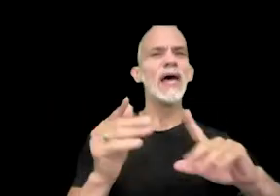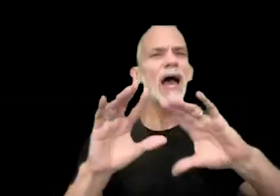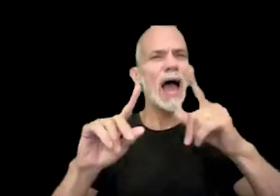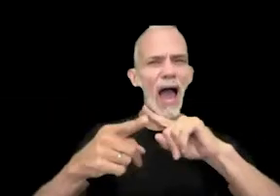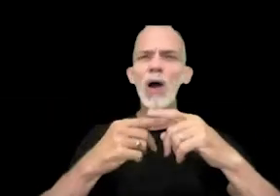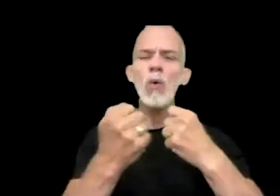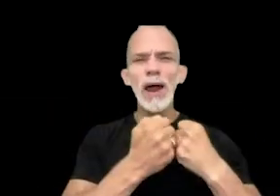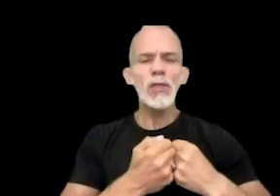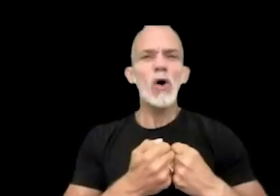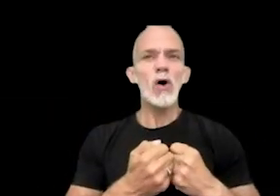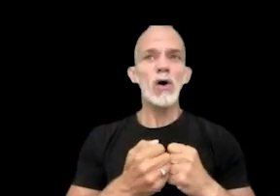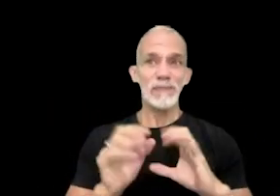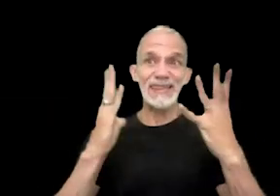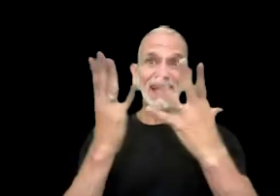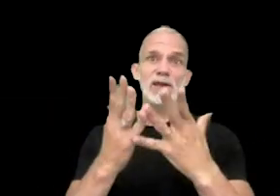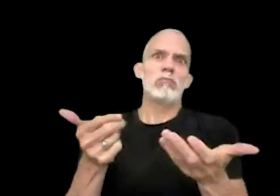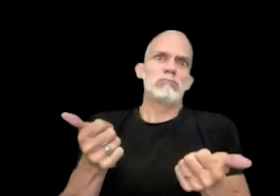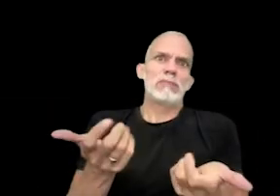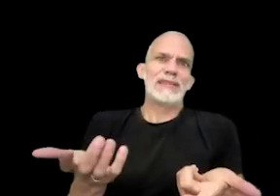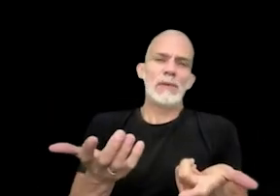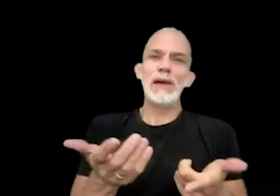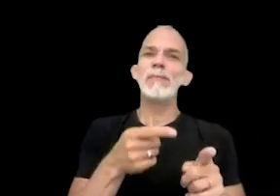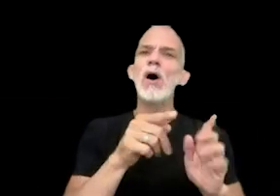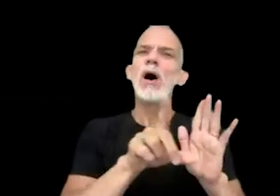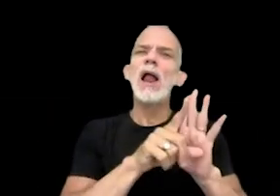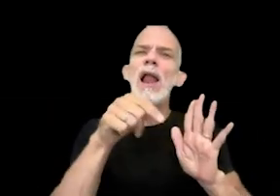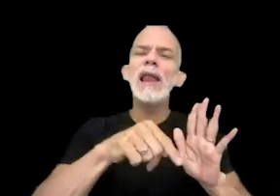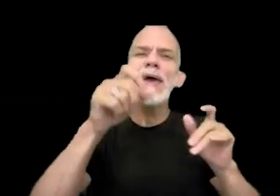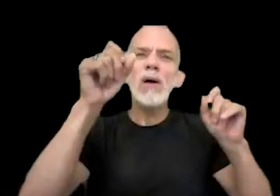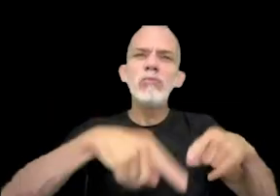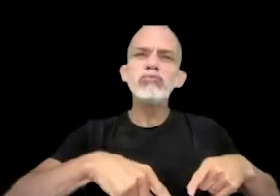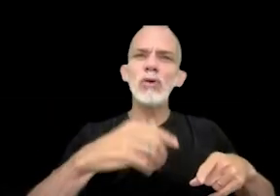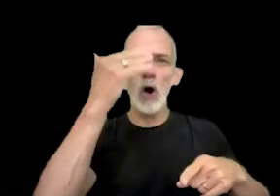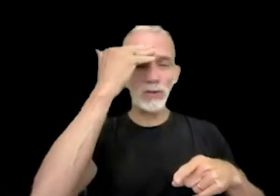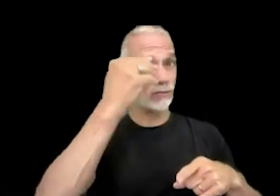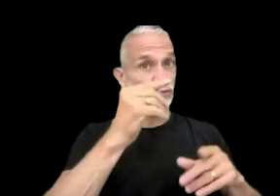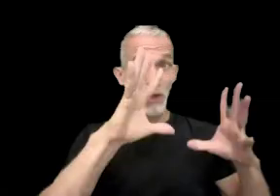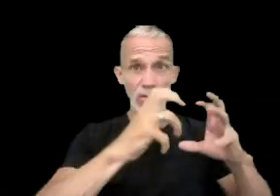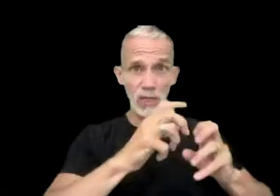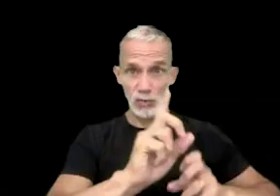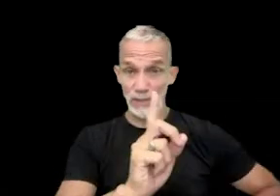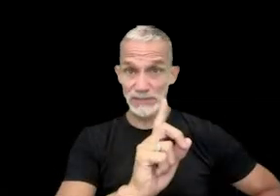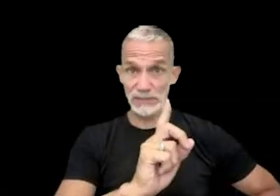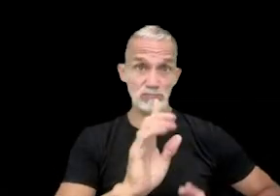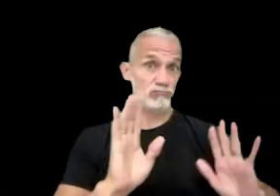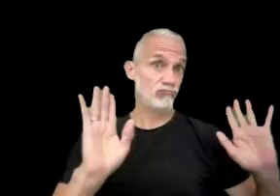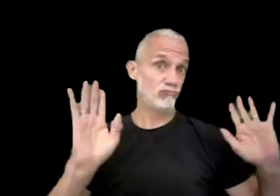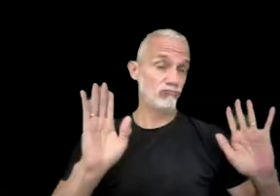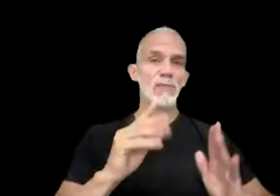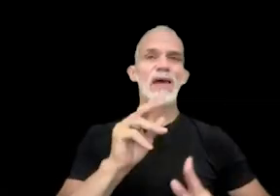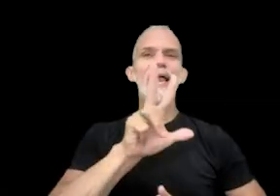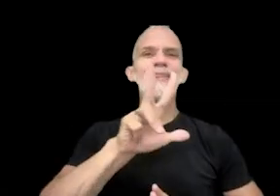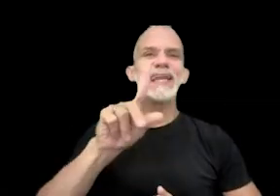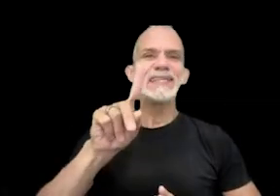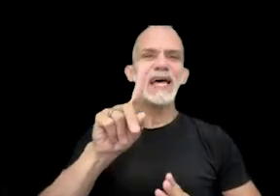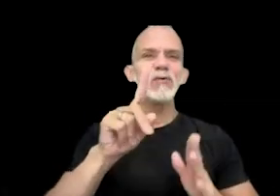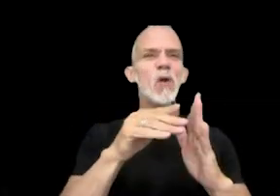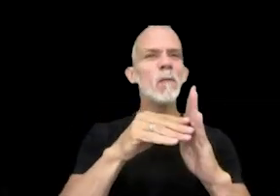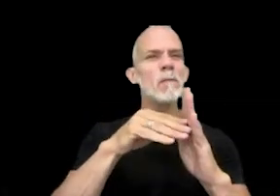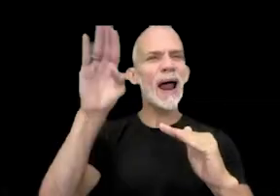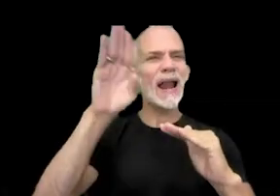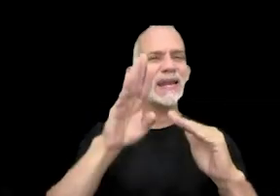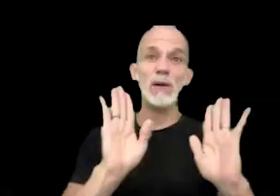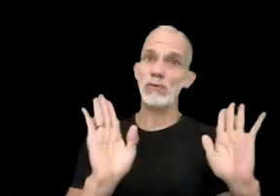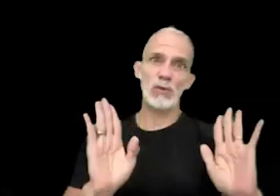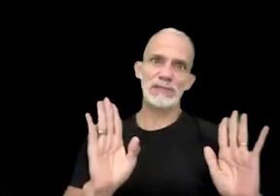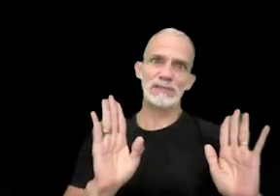rango supralegal, no desnaturalizan la parte dogmática de la Constitución. No desnaturalizan del 31 para arriba de la Constitución, entonces